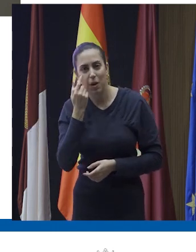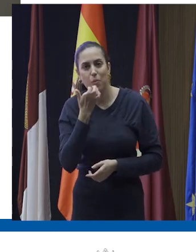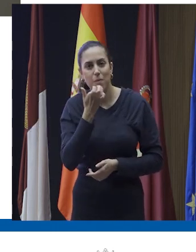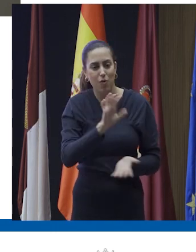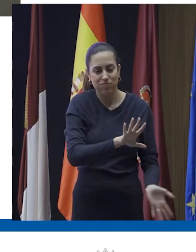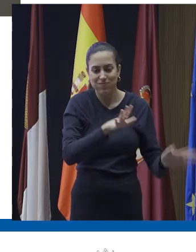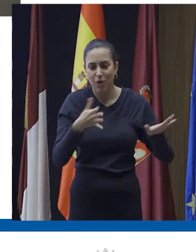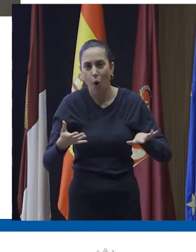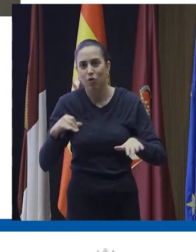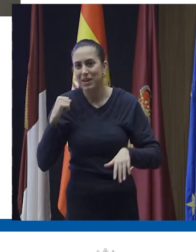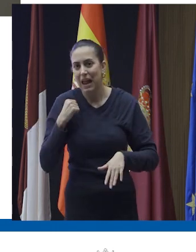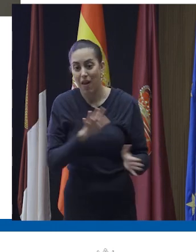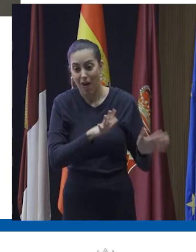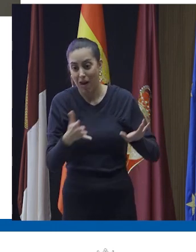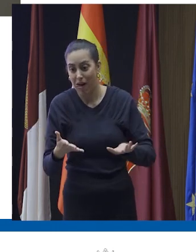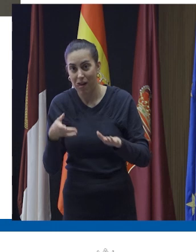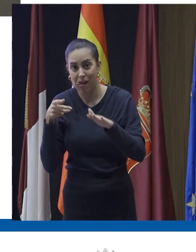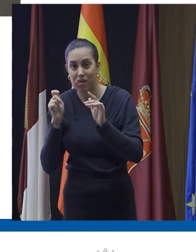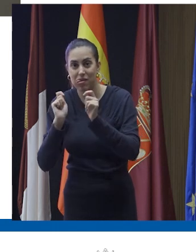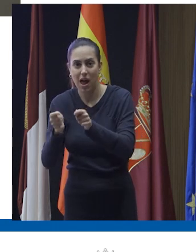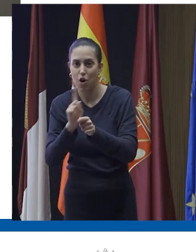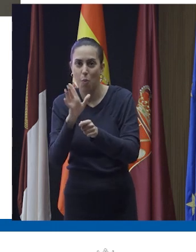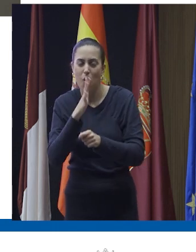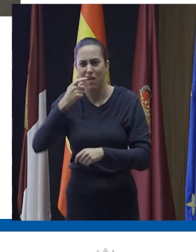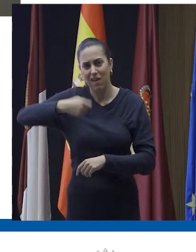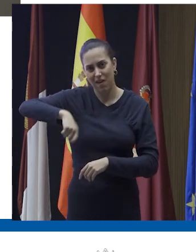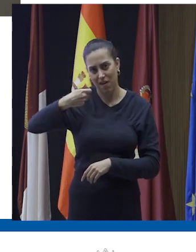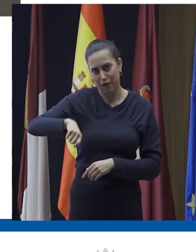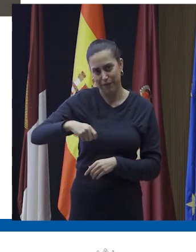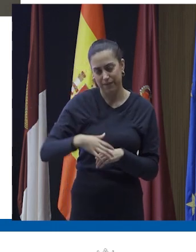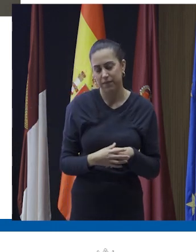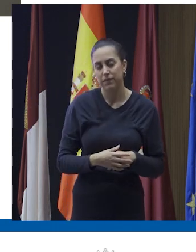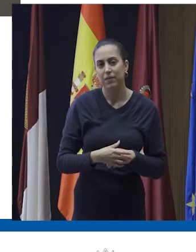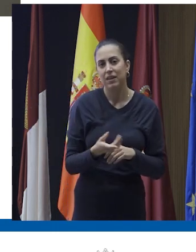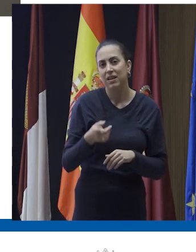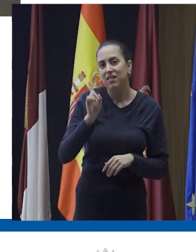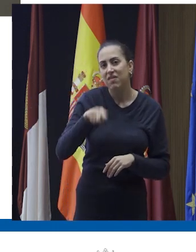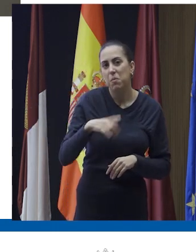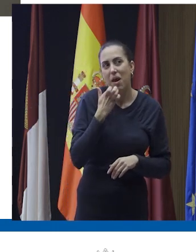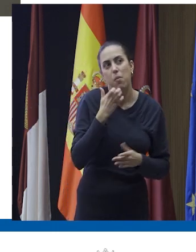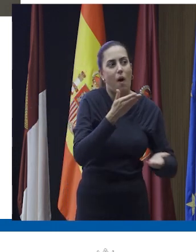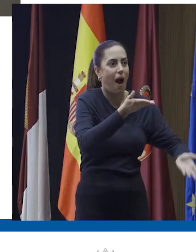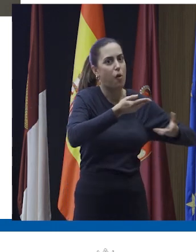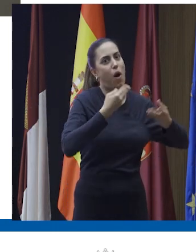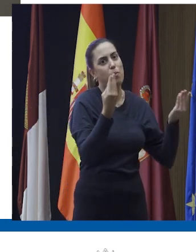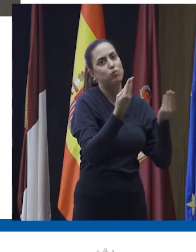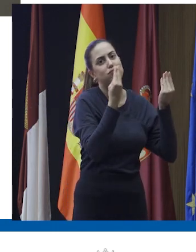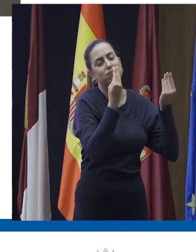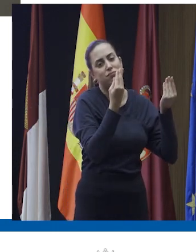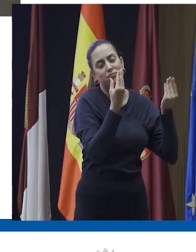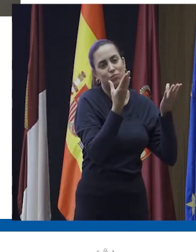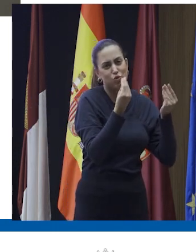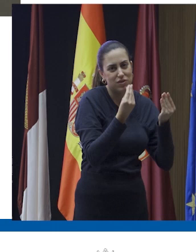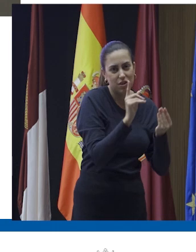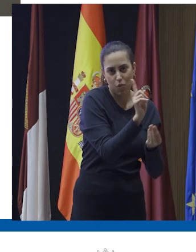los hospitales por precio y, bueno, tampoco aporta mucho lo que es el cirujano habitual, salvo casos muy complicados de cataratas muy